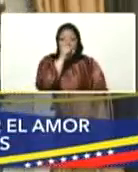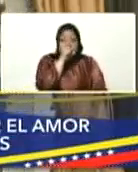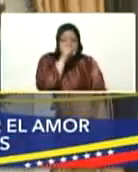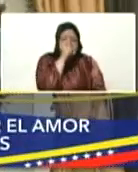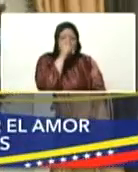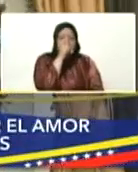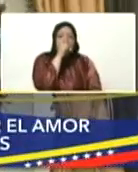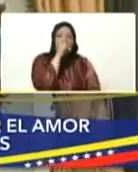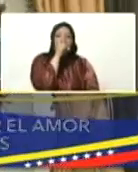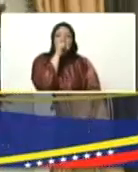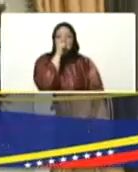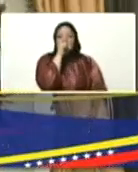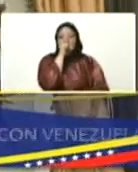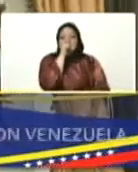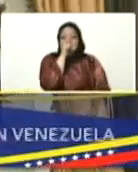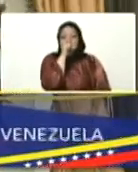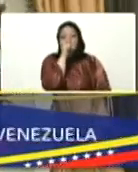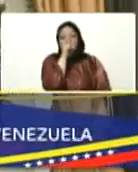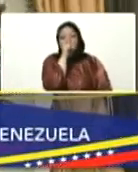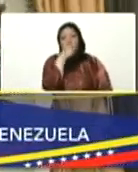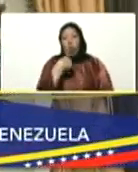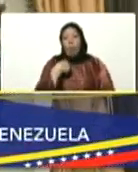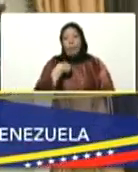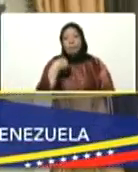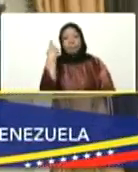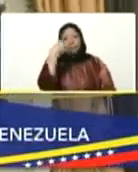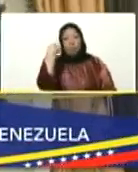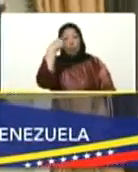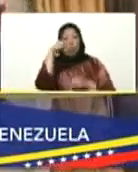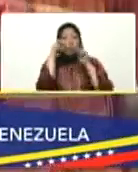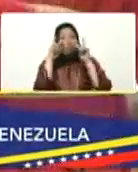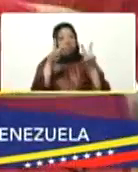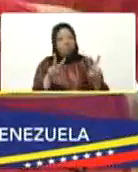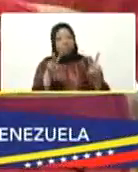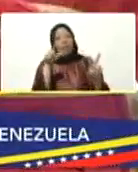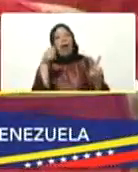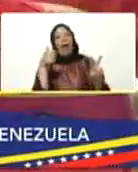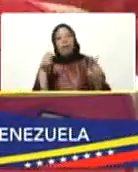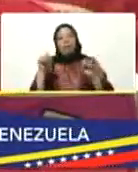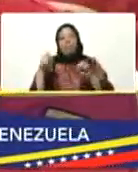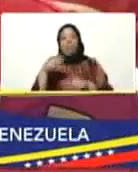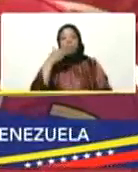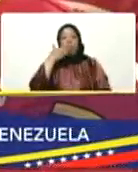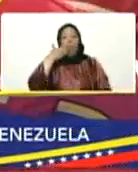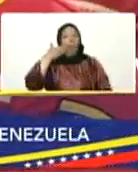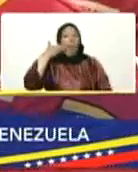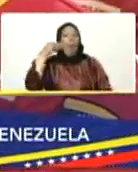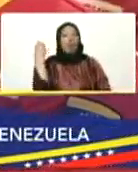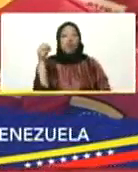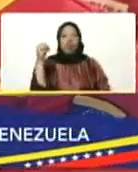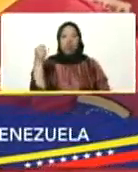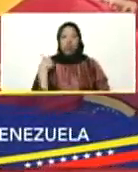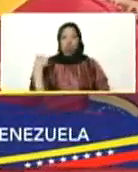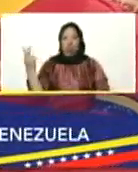Yo veo los ojos de ustedes y me siento orgulloso de estar aquí